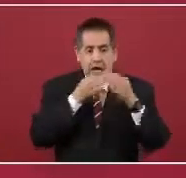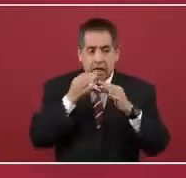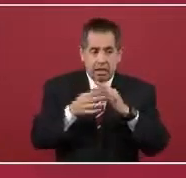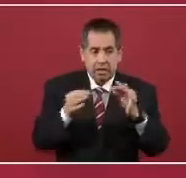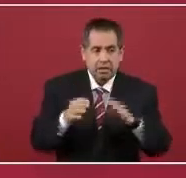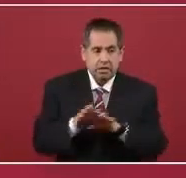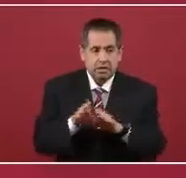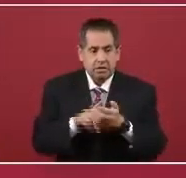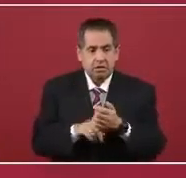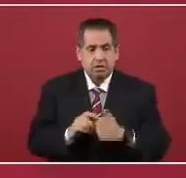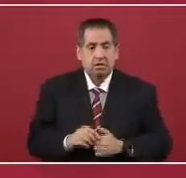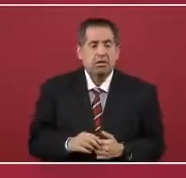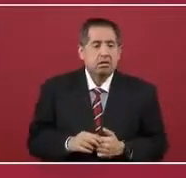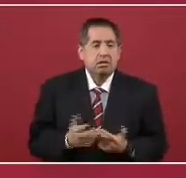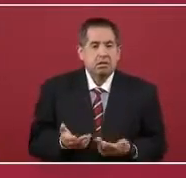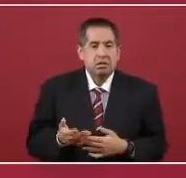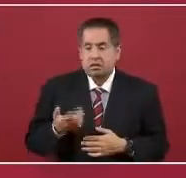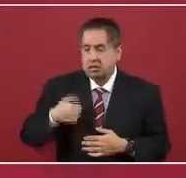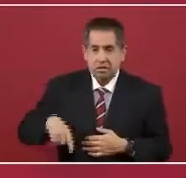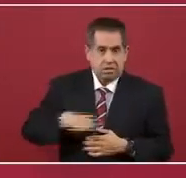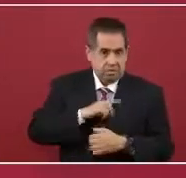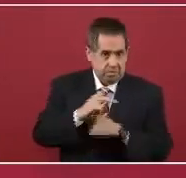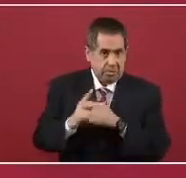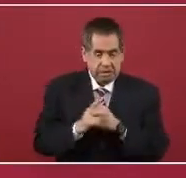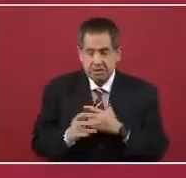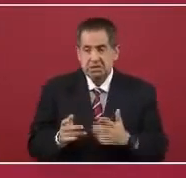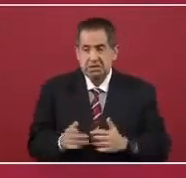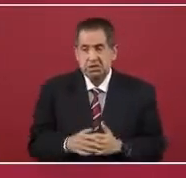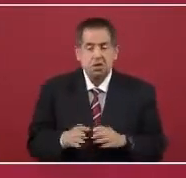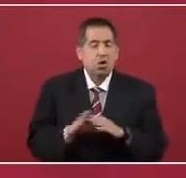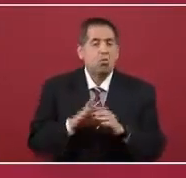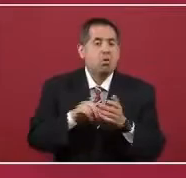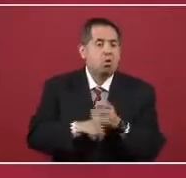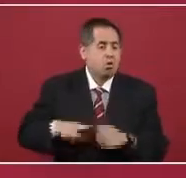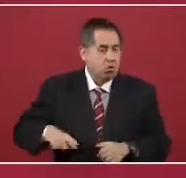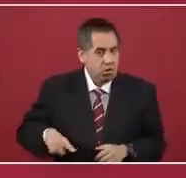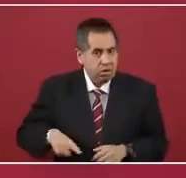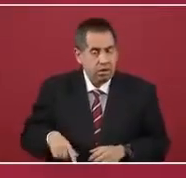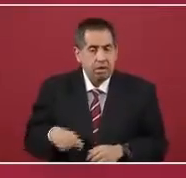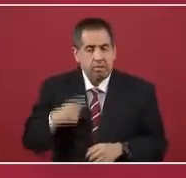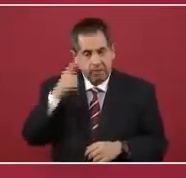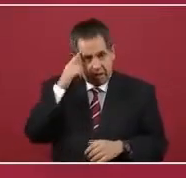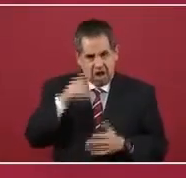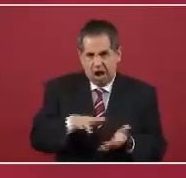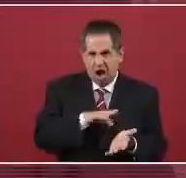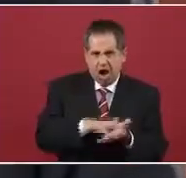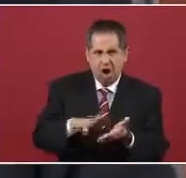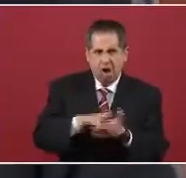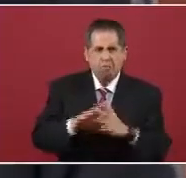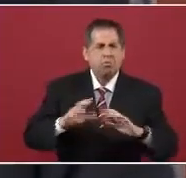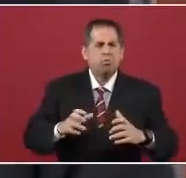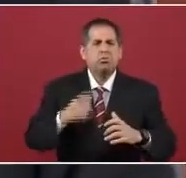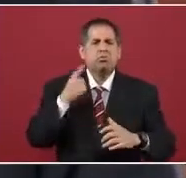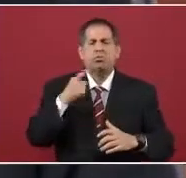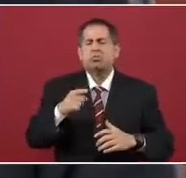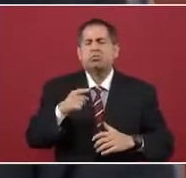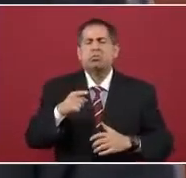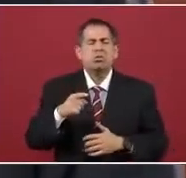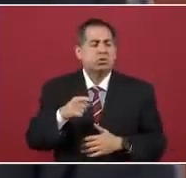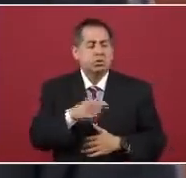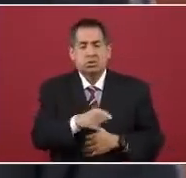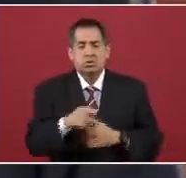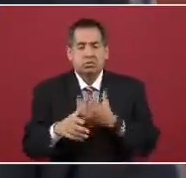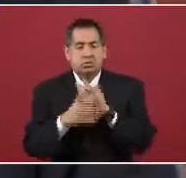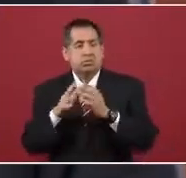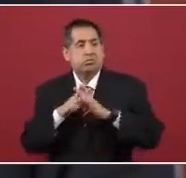de nuestro país, del gobierno, para apoyar a nuestros